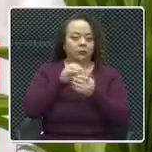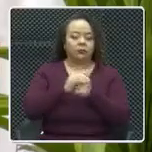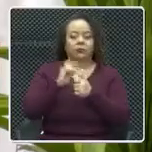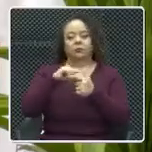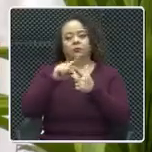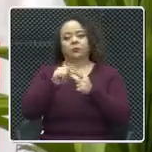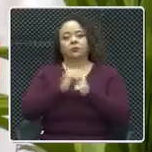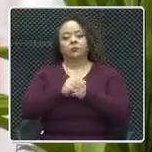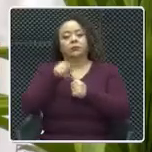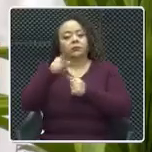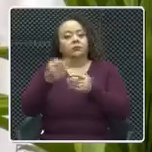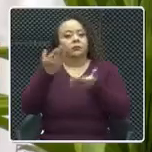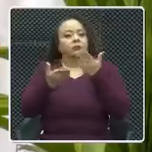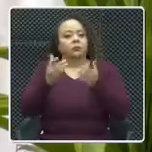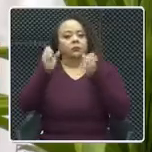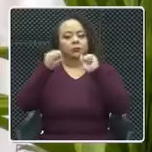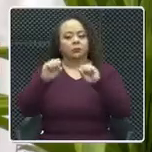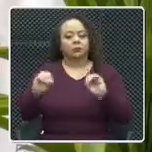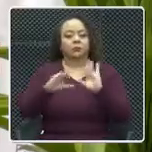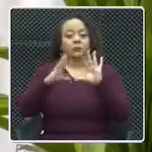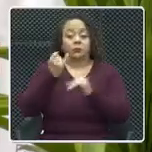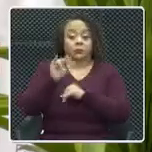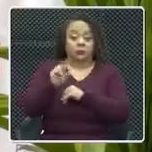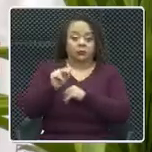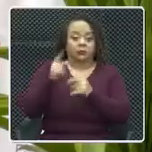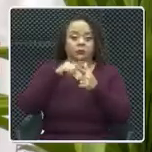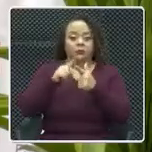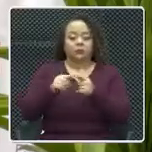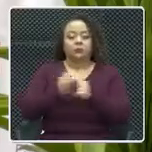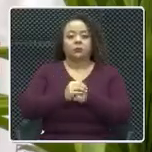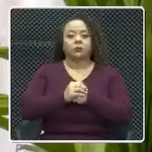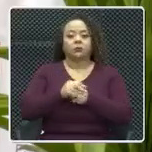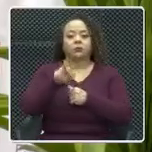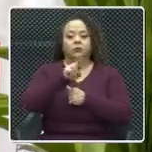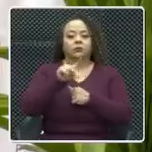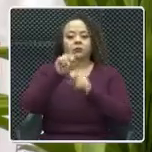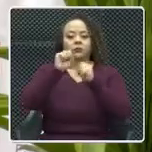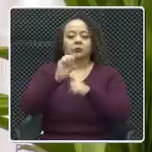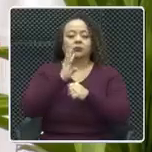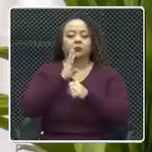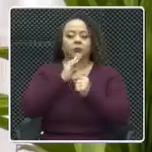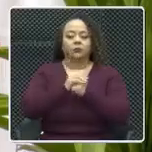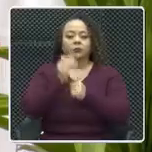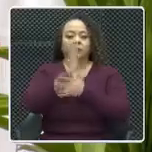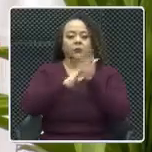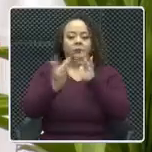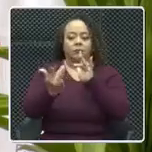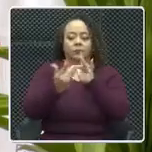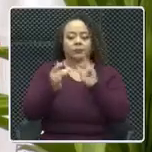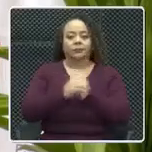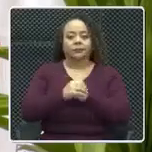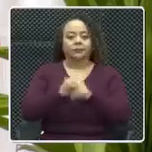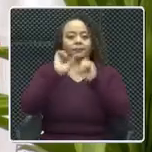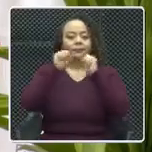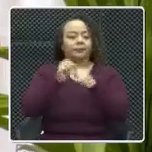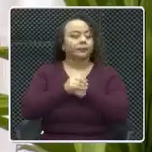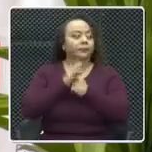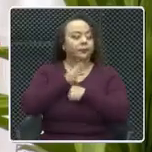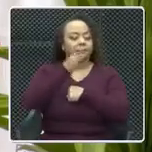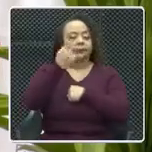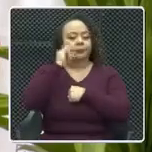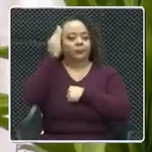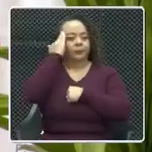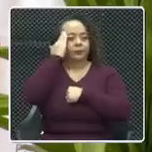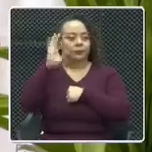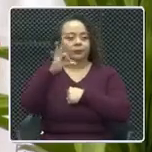entonces ahí tal vez la podamos aclarar y si no, pues ahora tal vez las compañeras nos puedan hablar sobre algún contacto donde pueda recurrir para saber